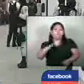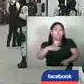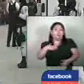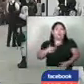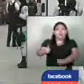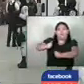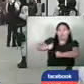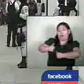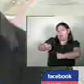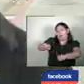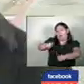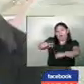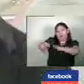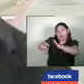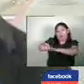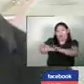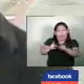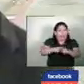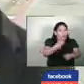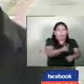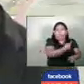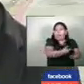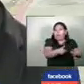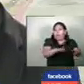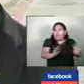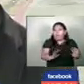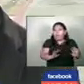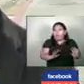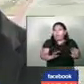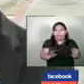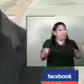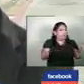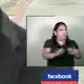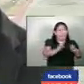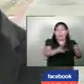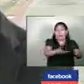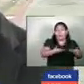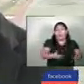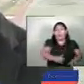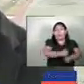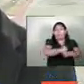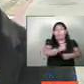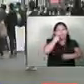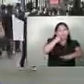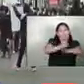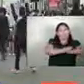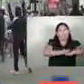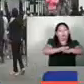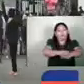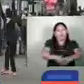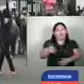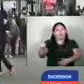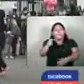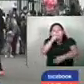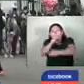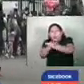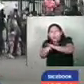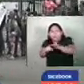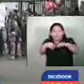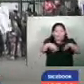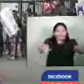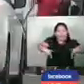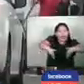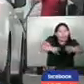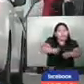policía, tienen todo. Nosotros que somos acciones civiles y eso, no tenemos la seguridad, no tenemos la protección. Los migrantes bloquearon temporalmente